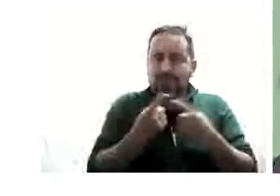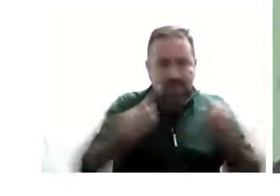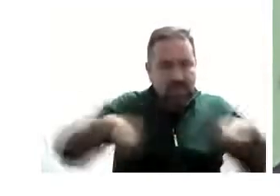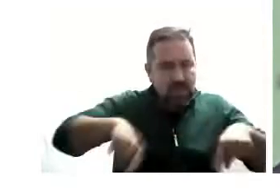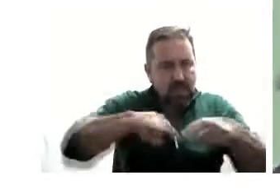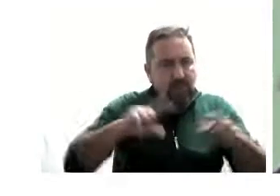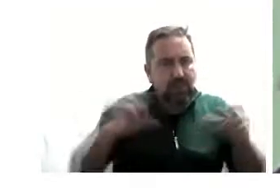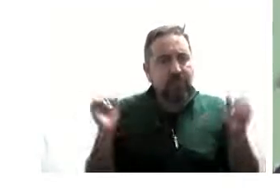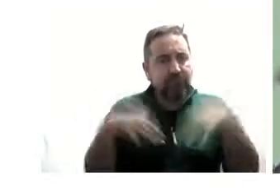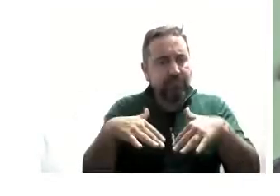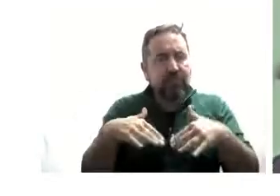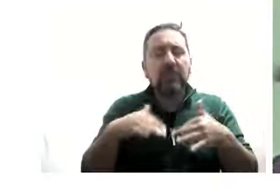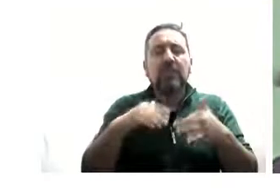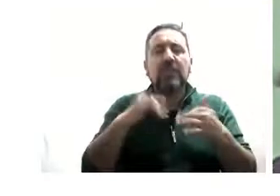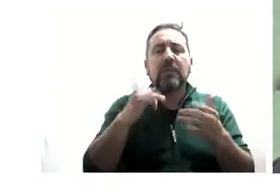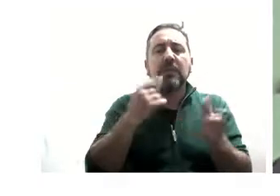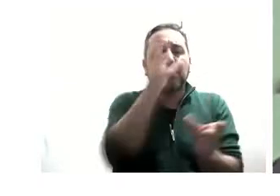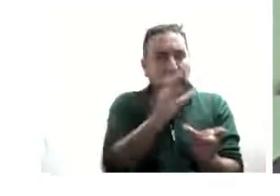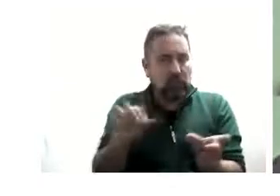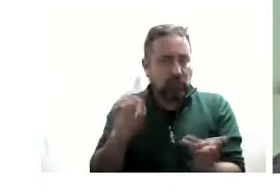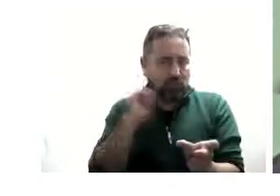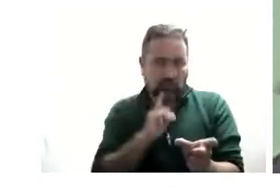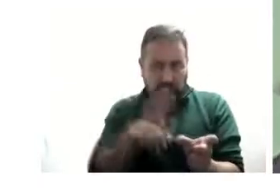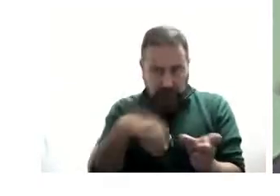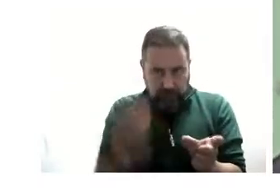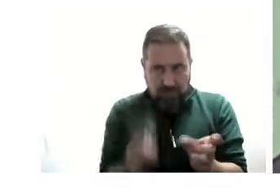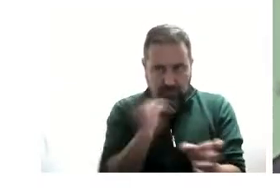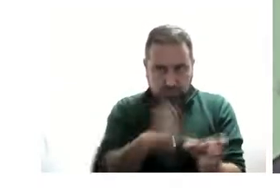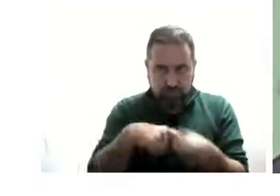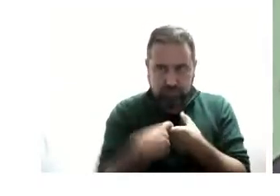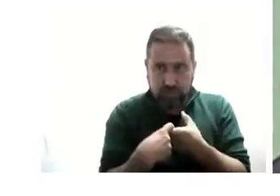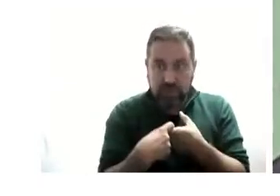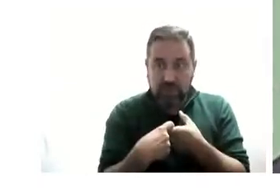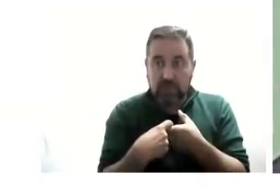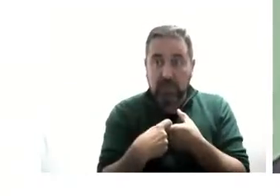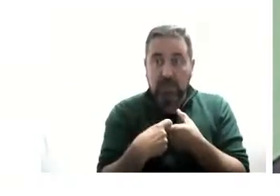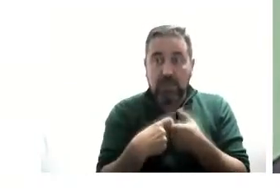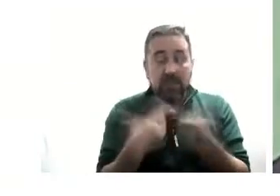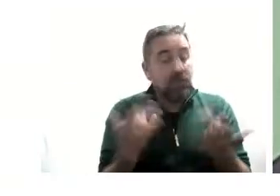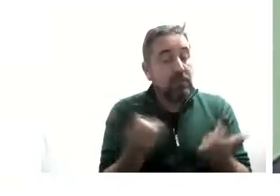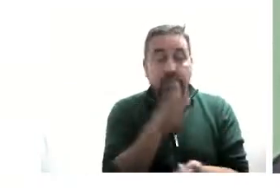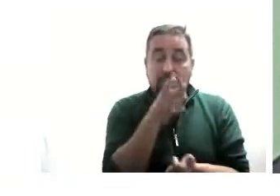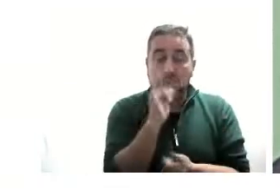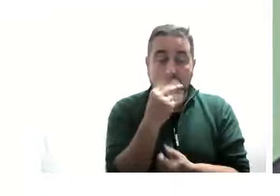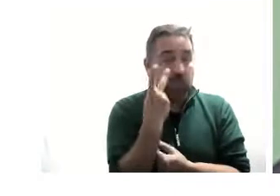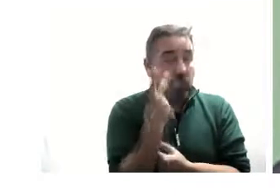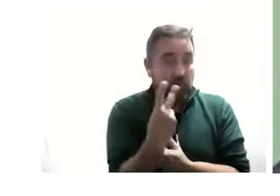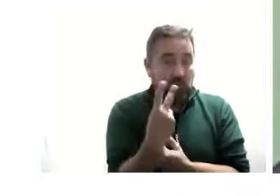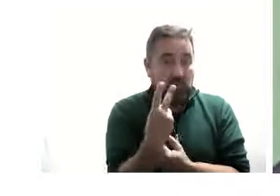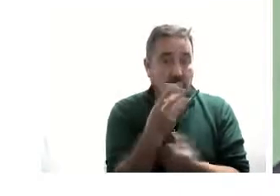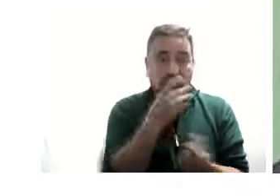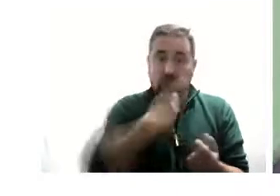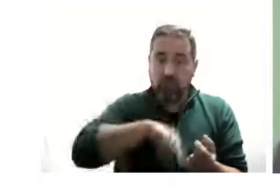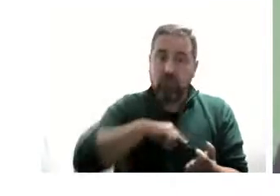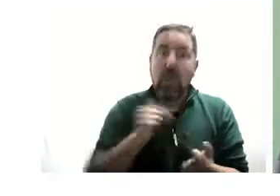personas con sordera. Y lo es por 2 razones también que queremos aprovechar.